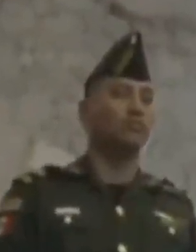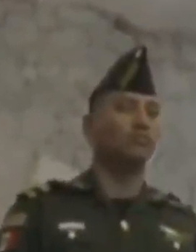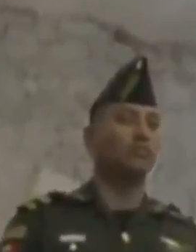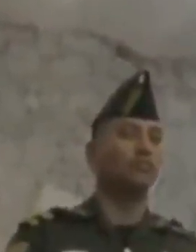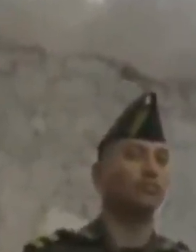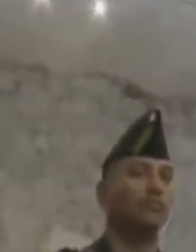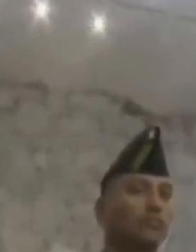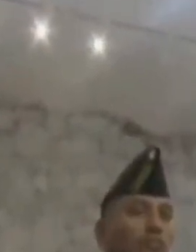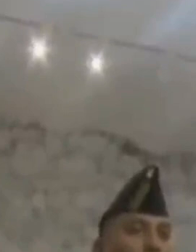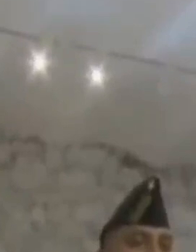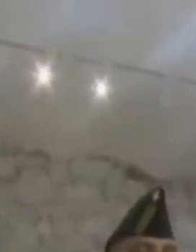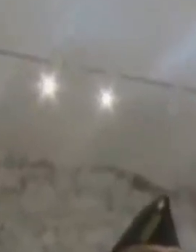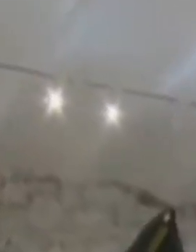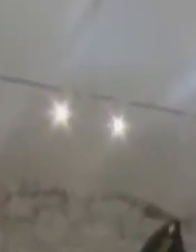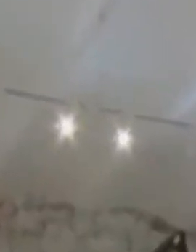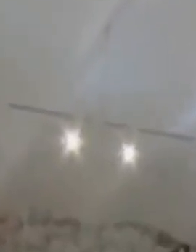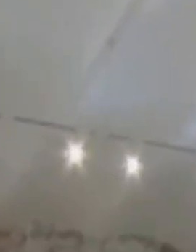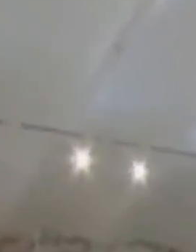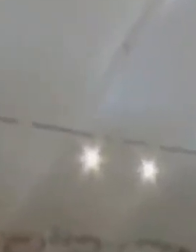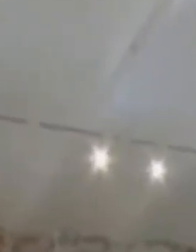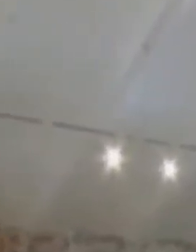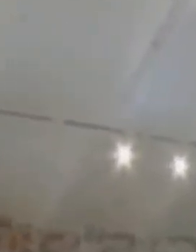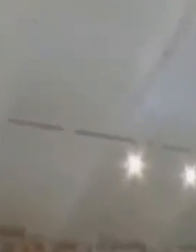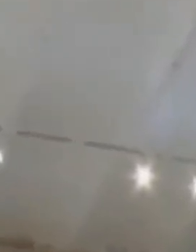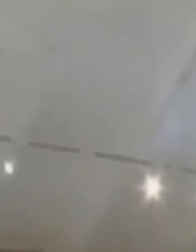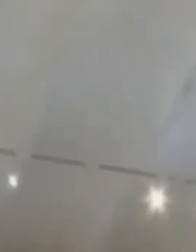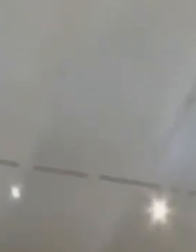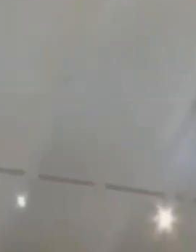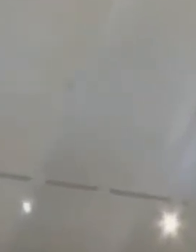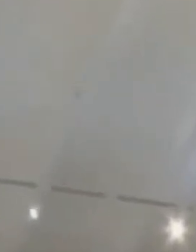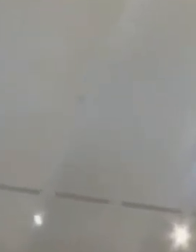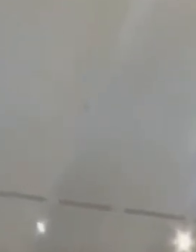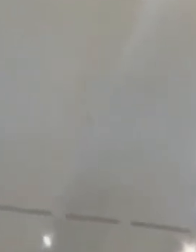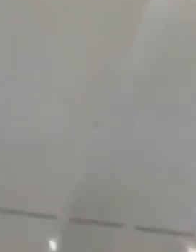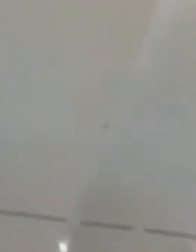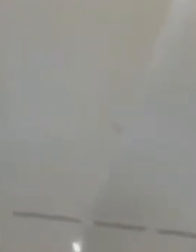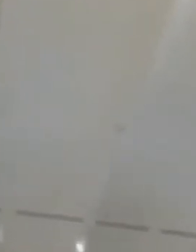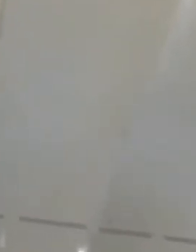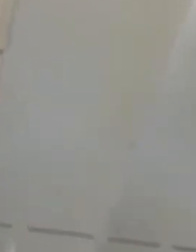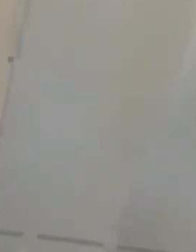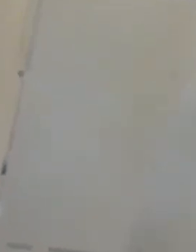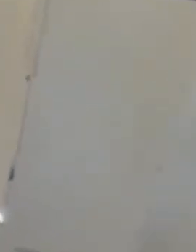los detalles de lo que está ocurriendo en el patio central de este